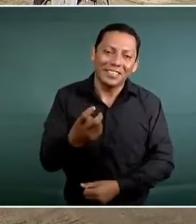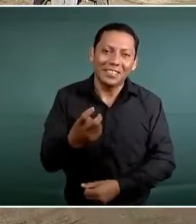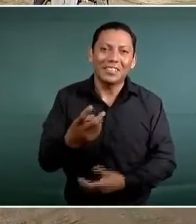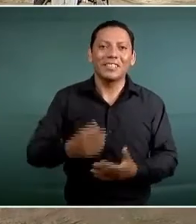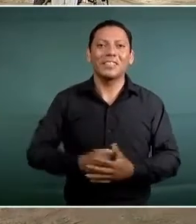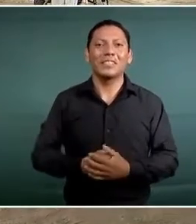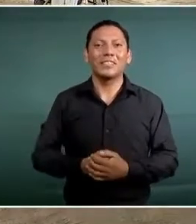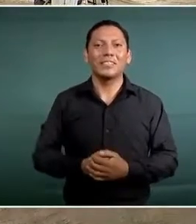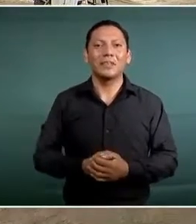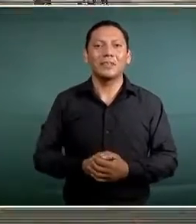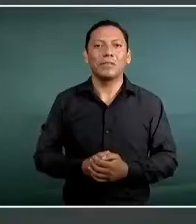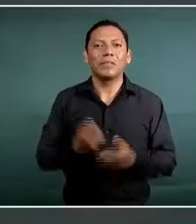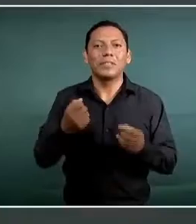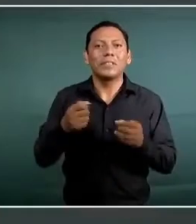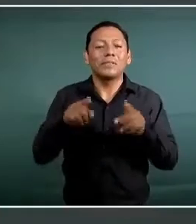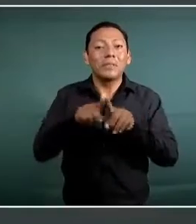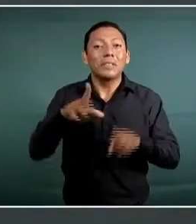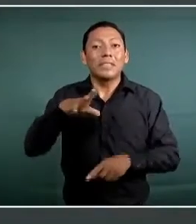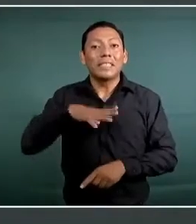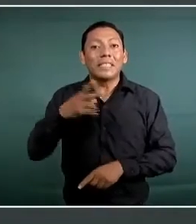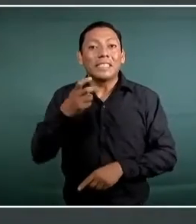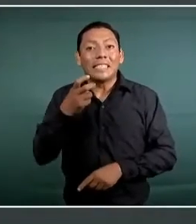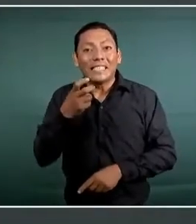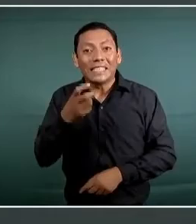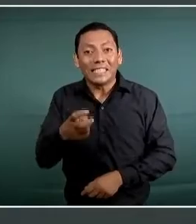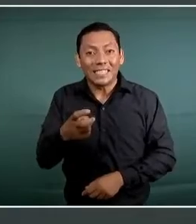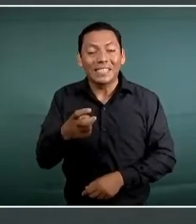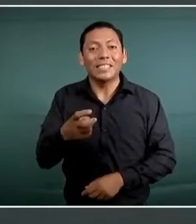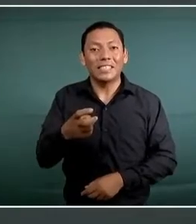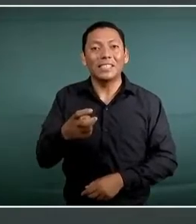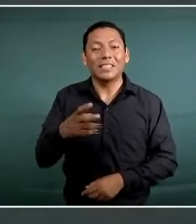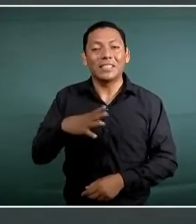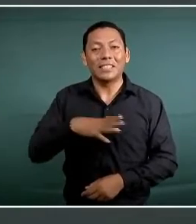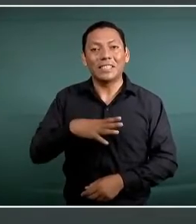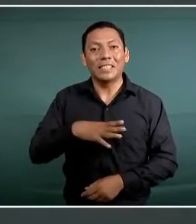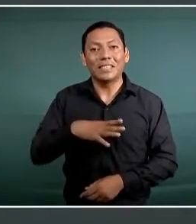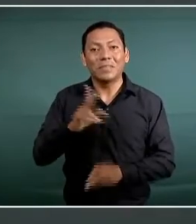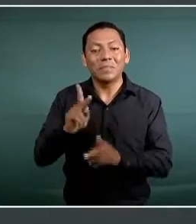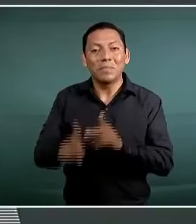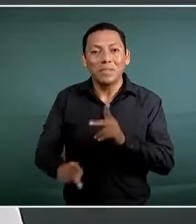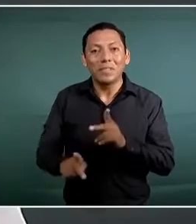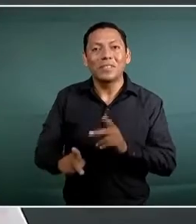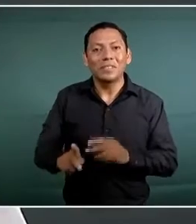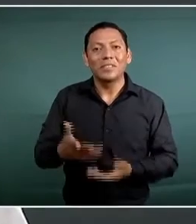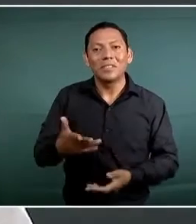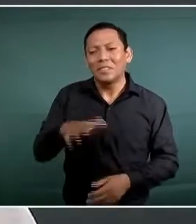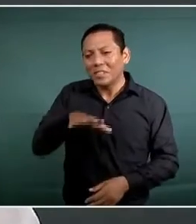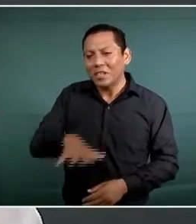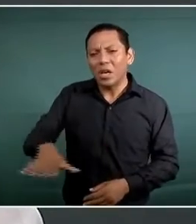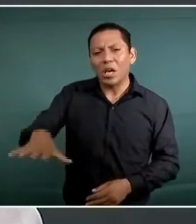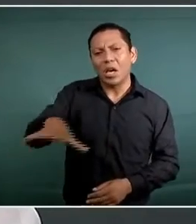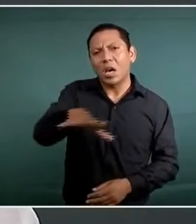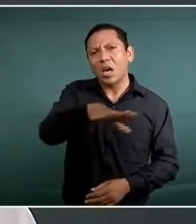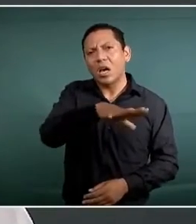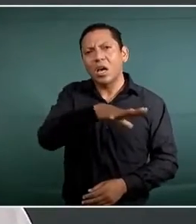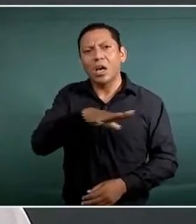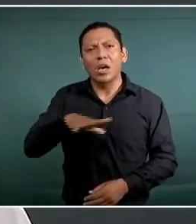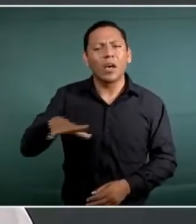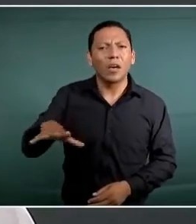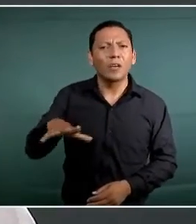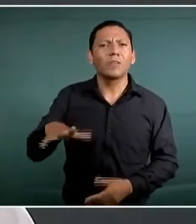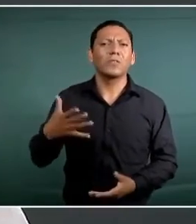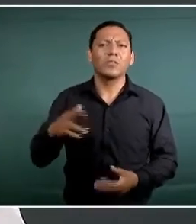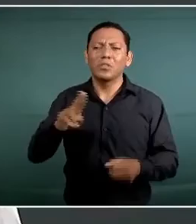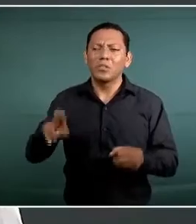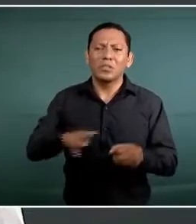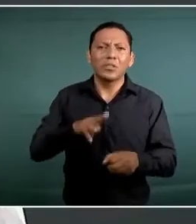que también existe. Esa es parte de nuestro medio ambiente, es nuestra